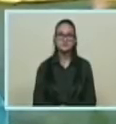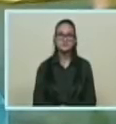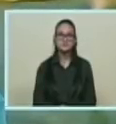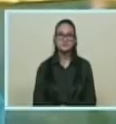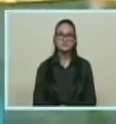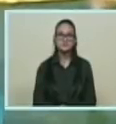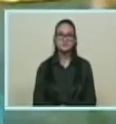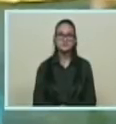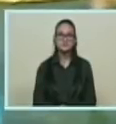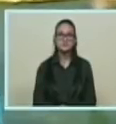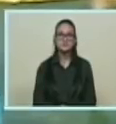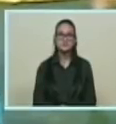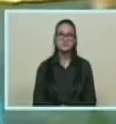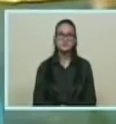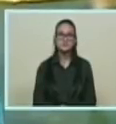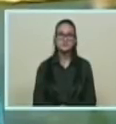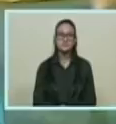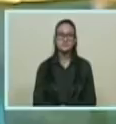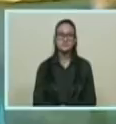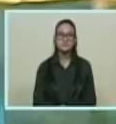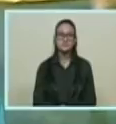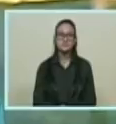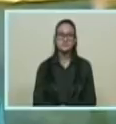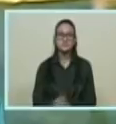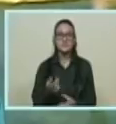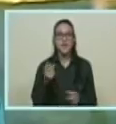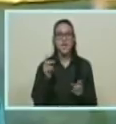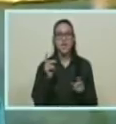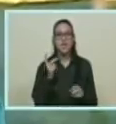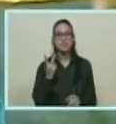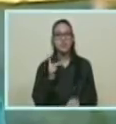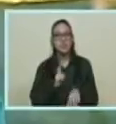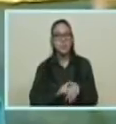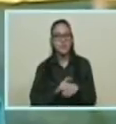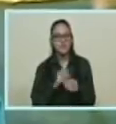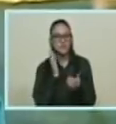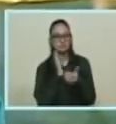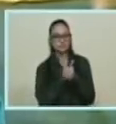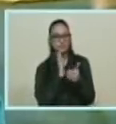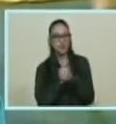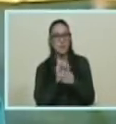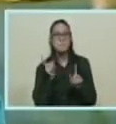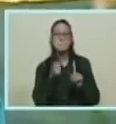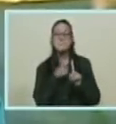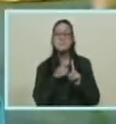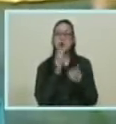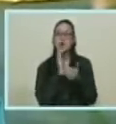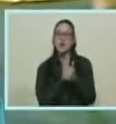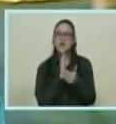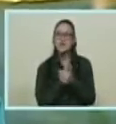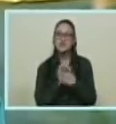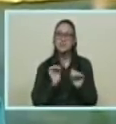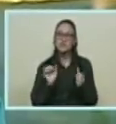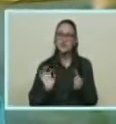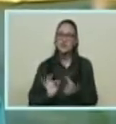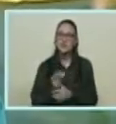Fíjense ustedes, nosotros tuvimos dos momentos de registro. Un primer registro desde su